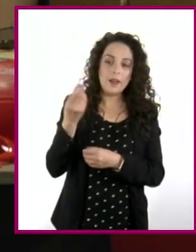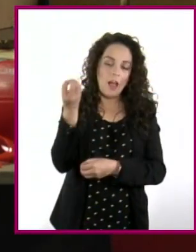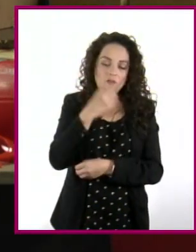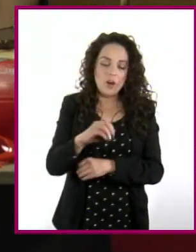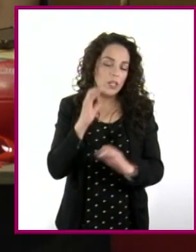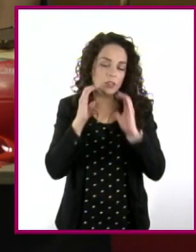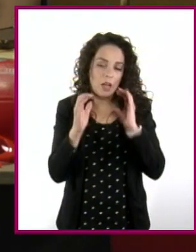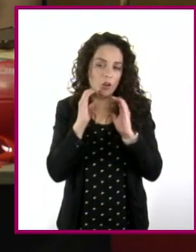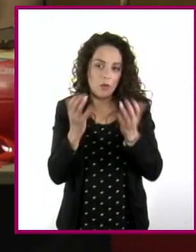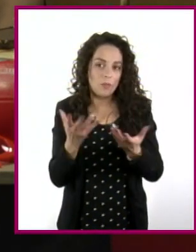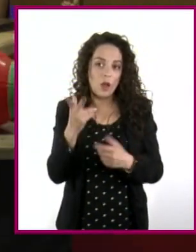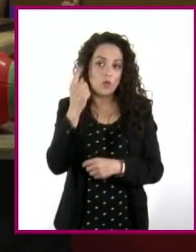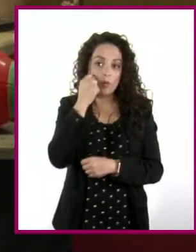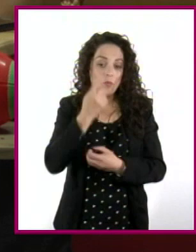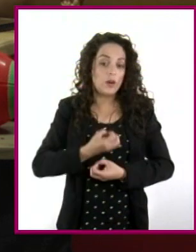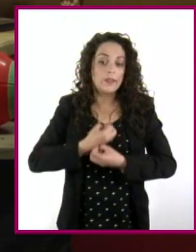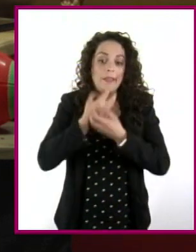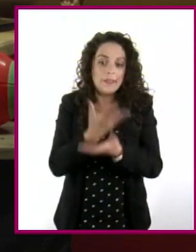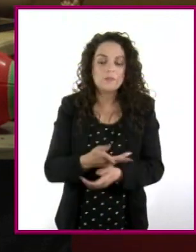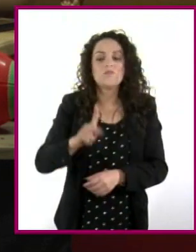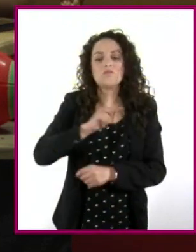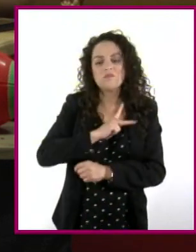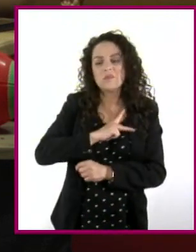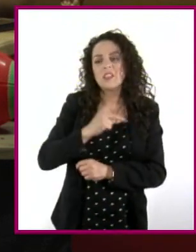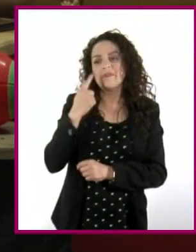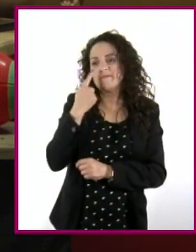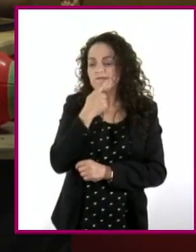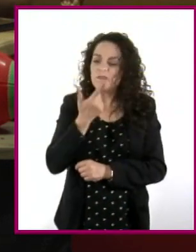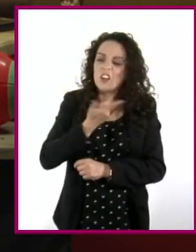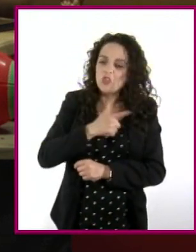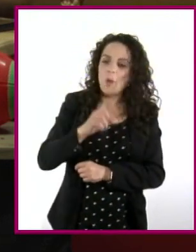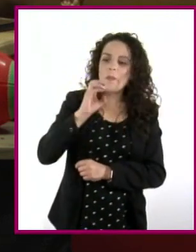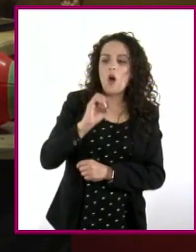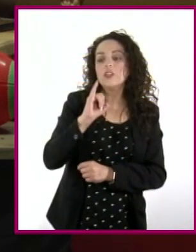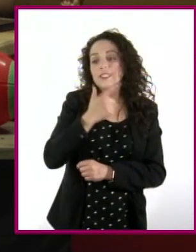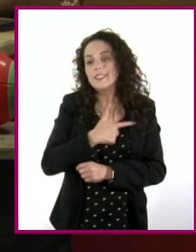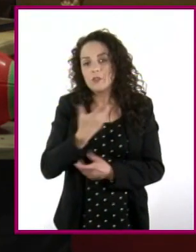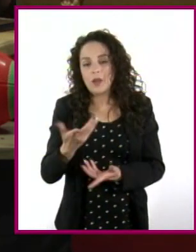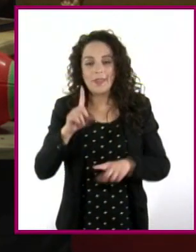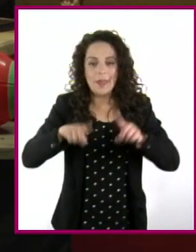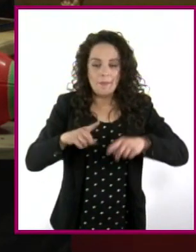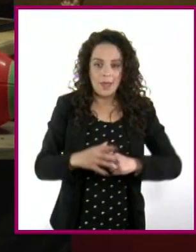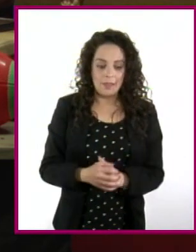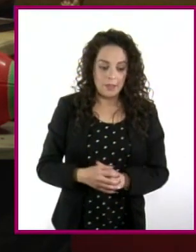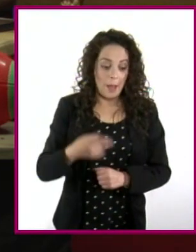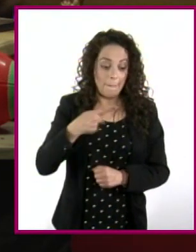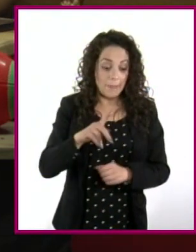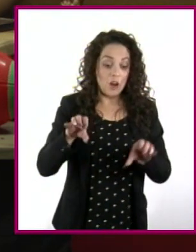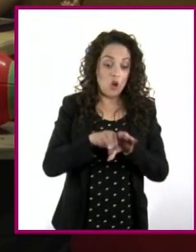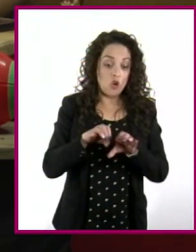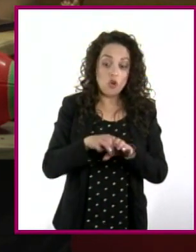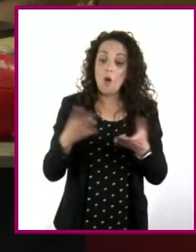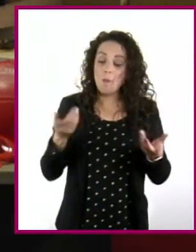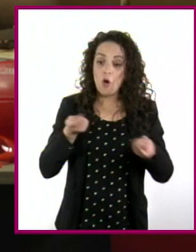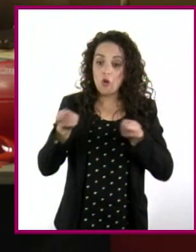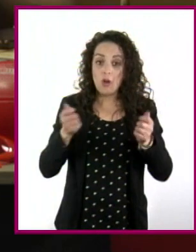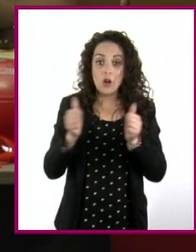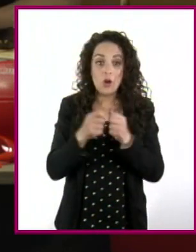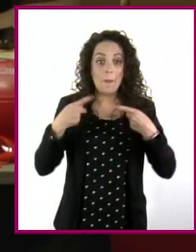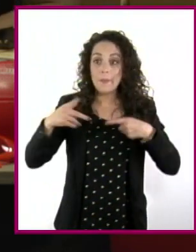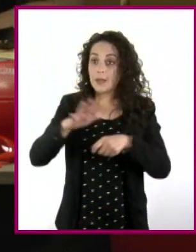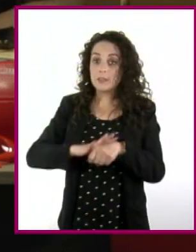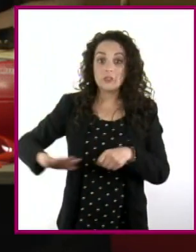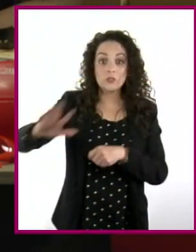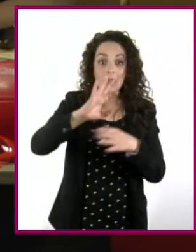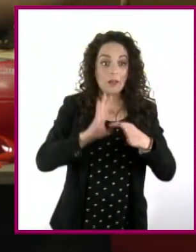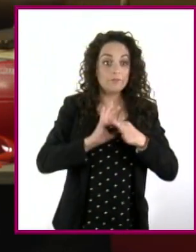para expresarse desagrado. En ese sentido, la comunicación es una capacidad que determina cómo nos manejamos socialmente. Convierte